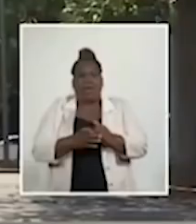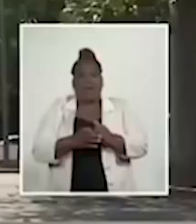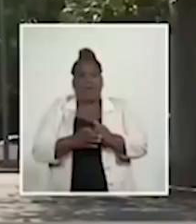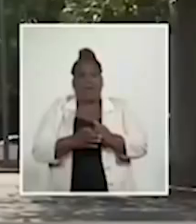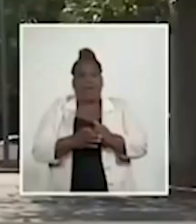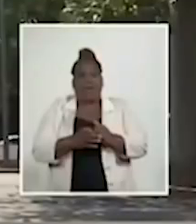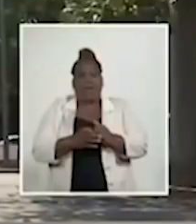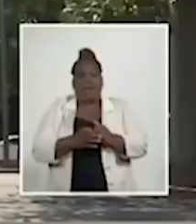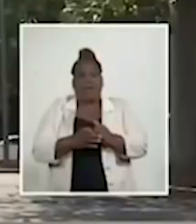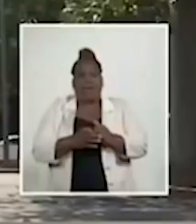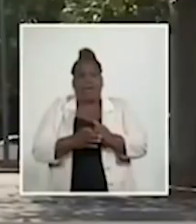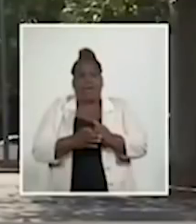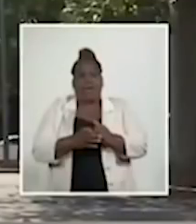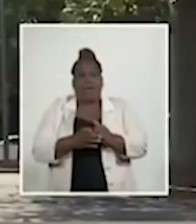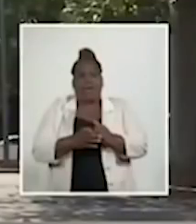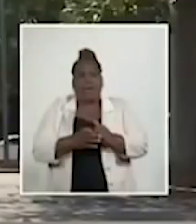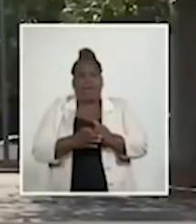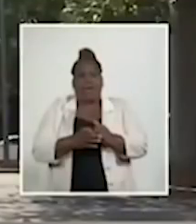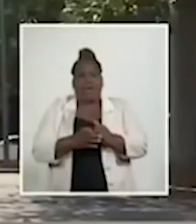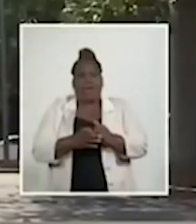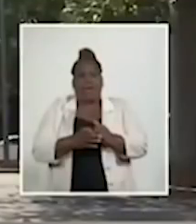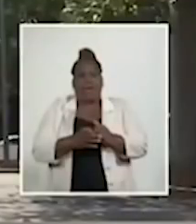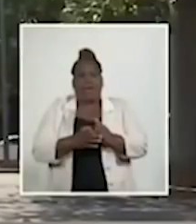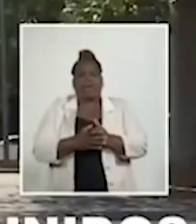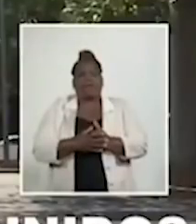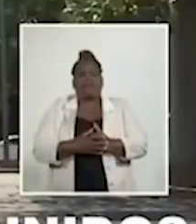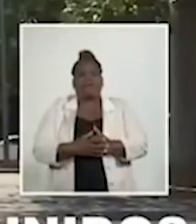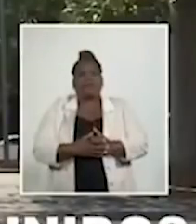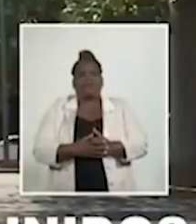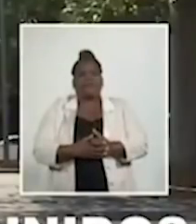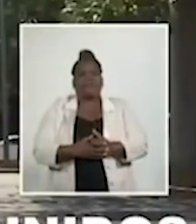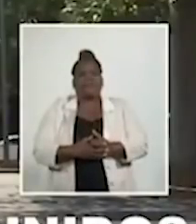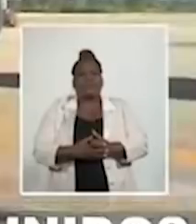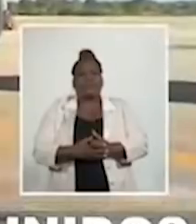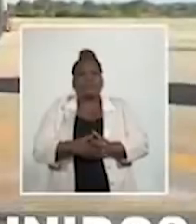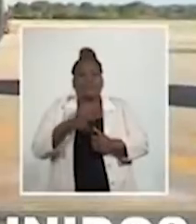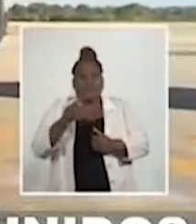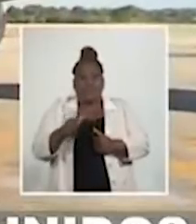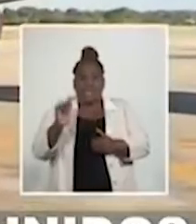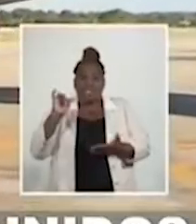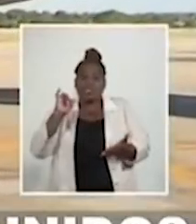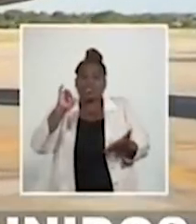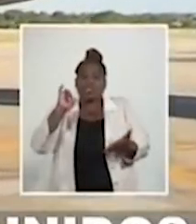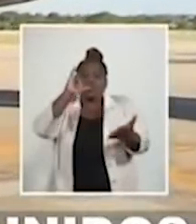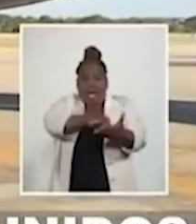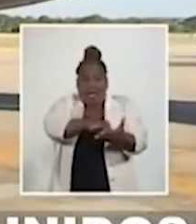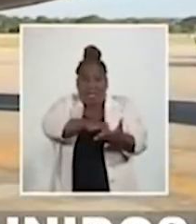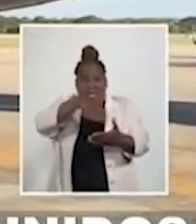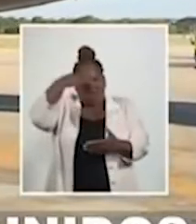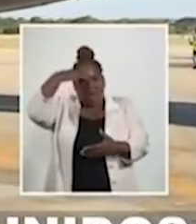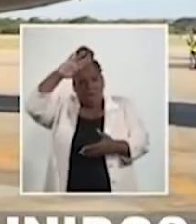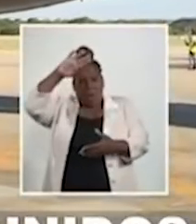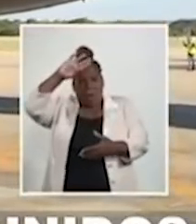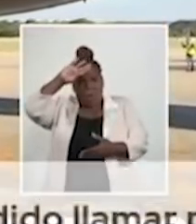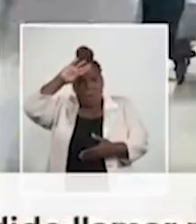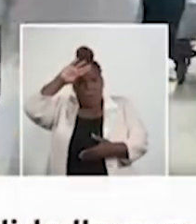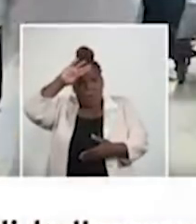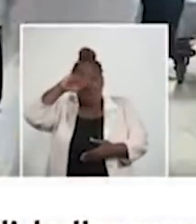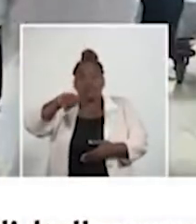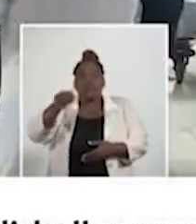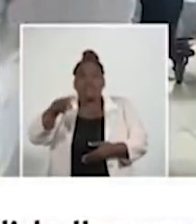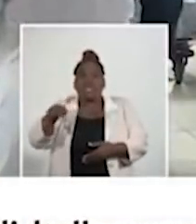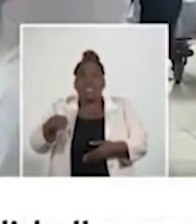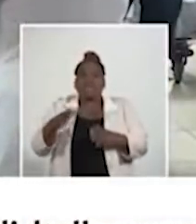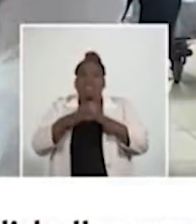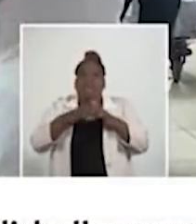con ustedes tan pronto como mañana. Gracias a todos los que están llegando, gracias a todos los que se están conectando.